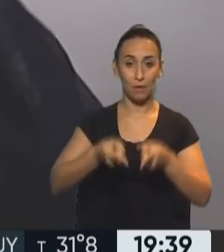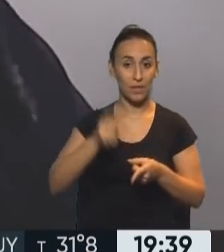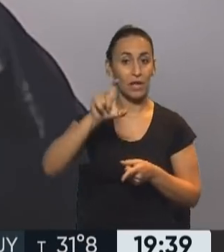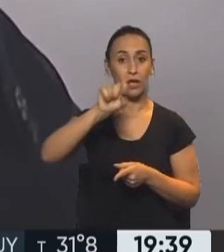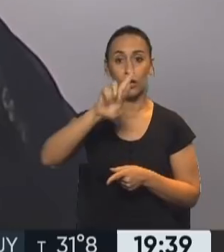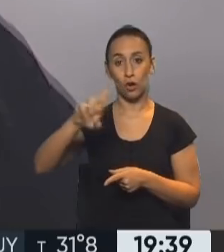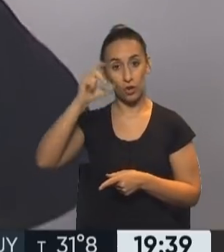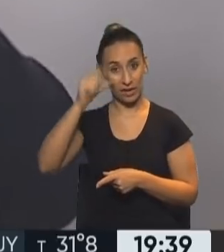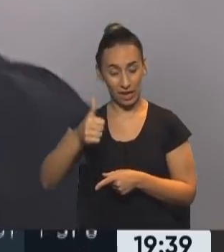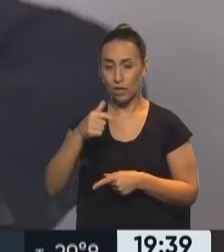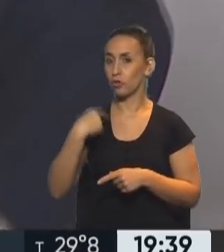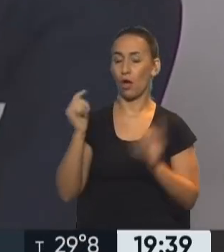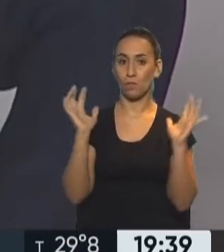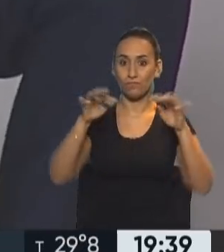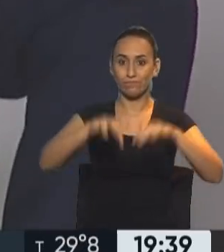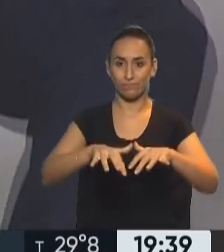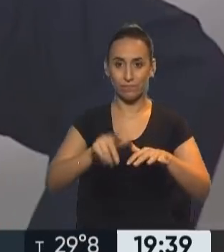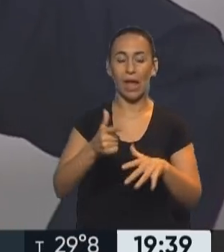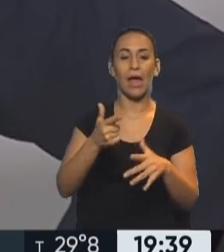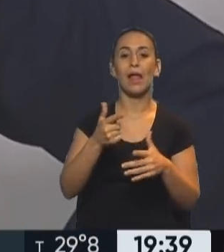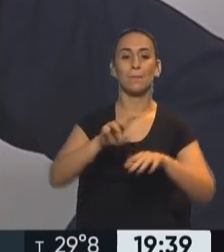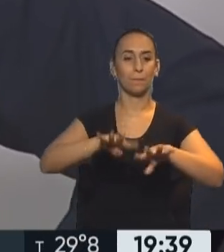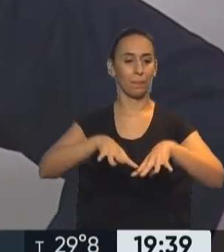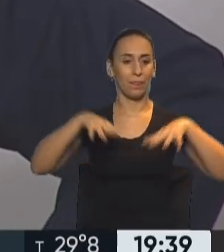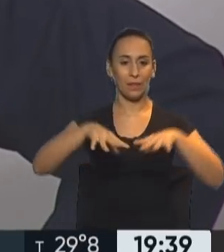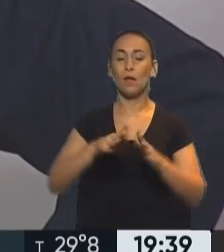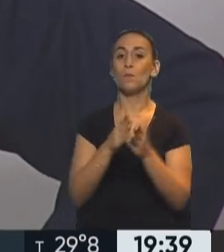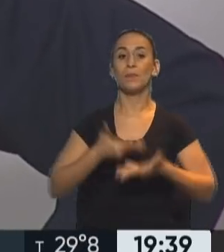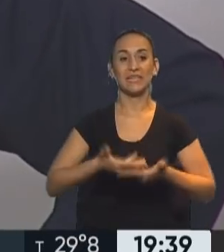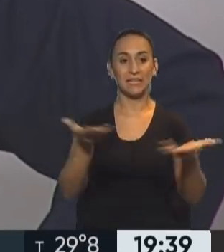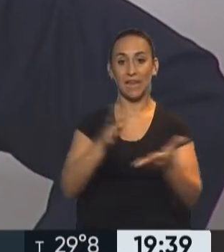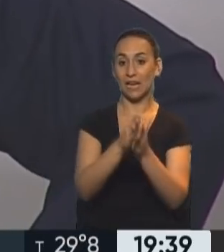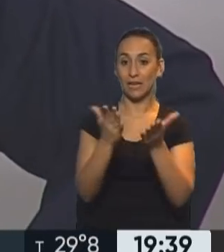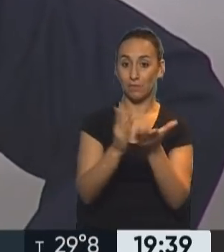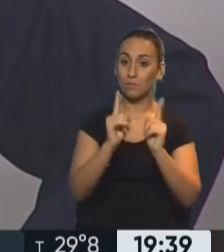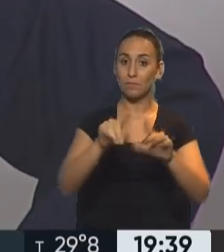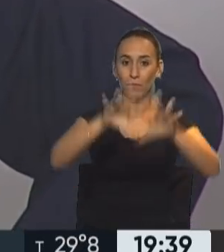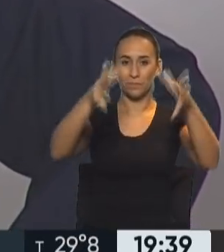país justamente para la presentación de este libro que se lleva a cabo ahora en la Embajada de México.